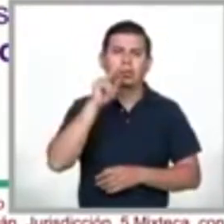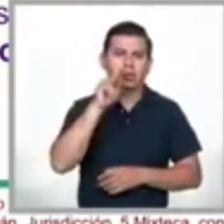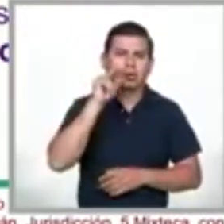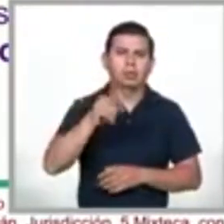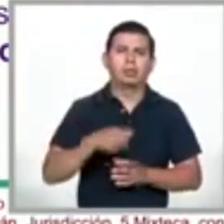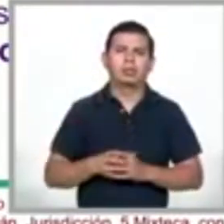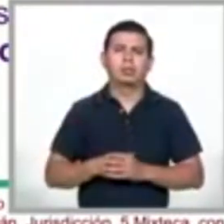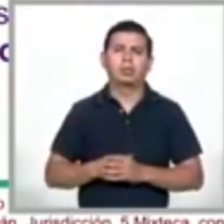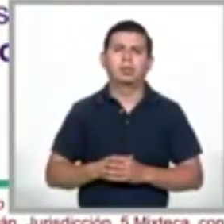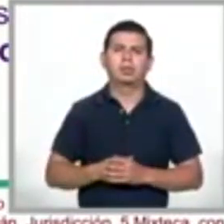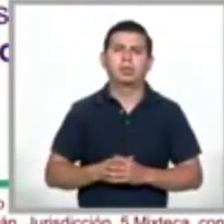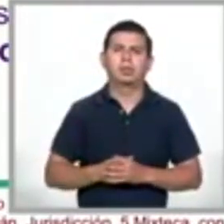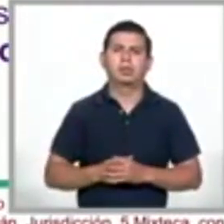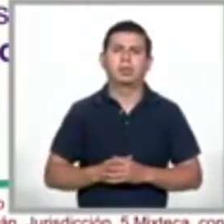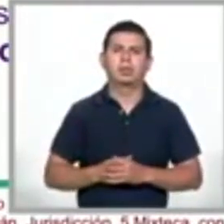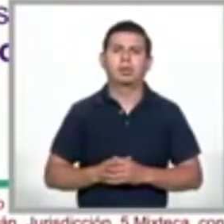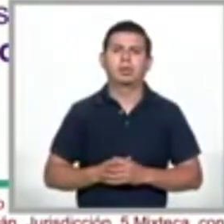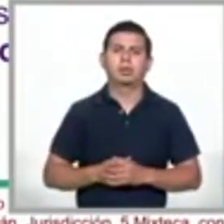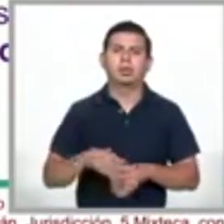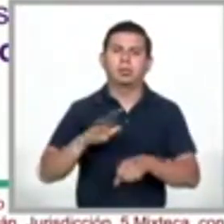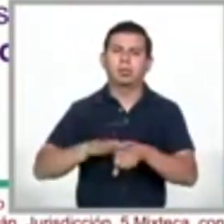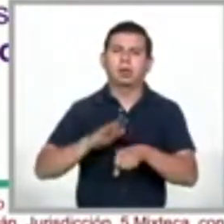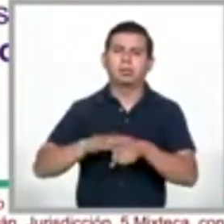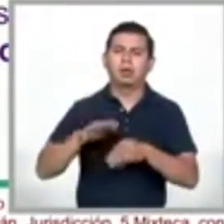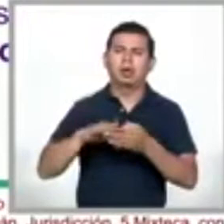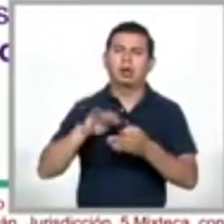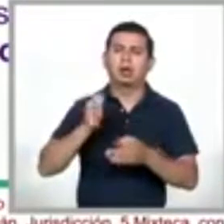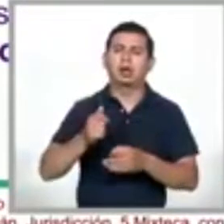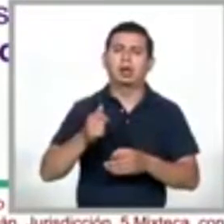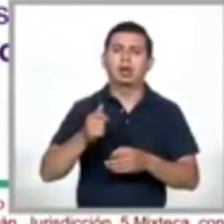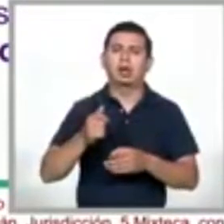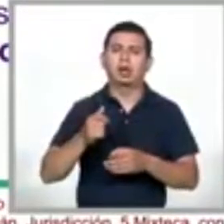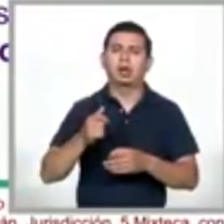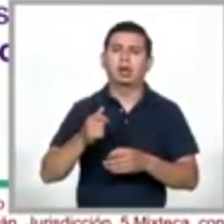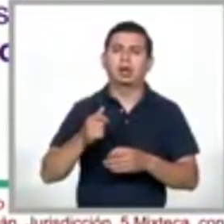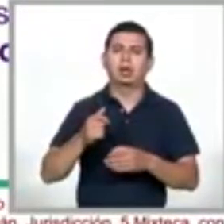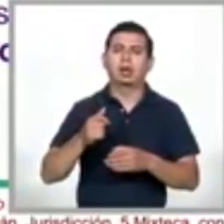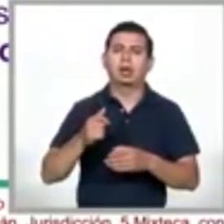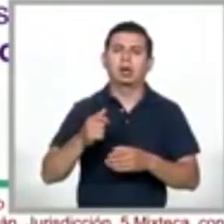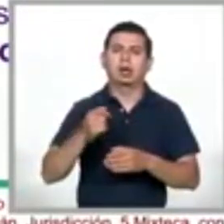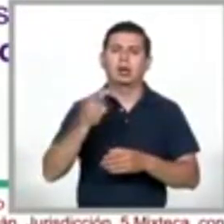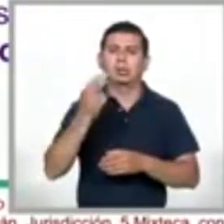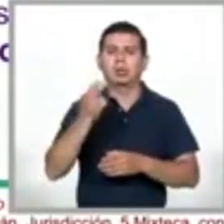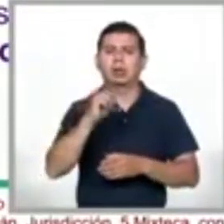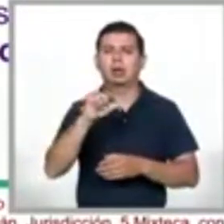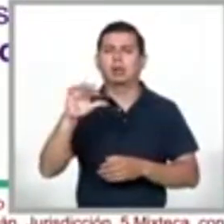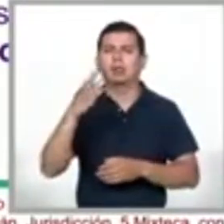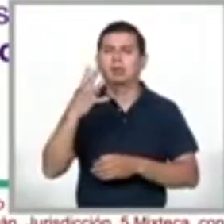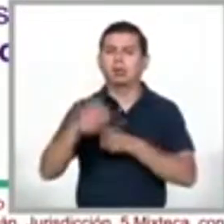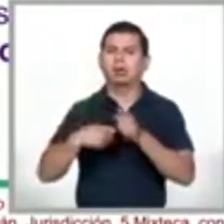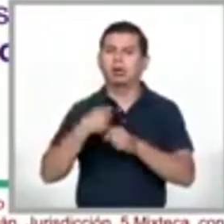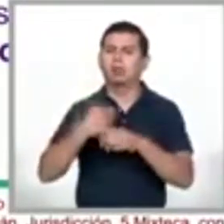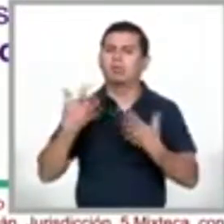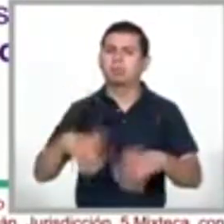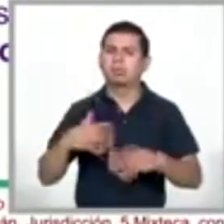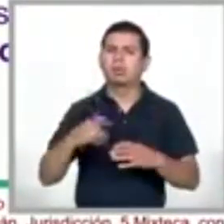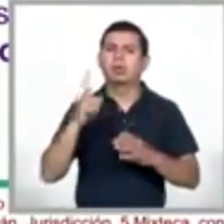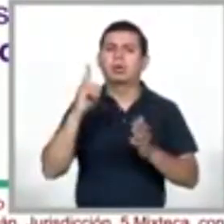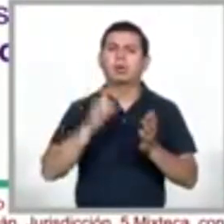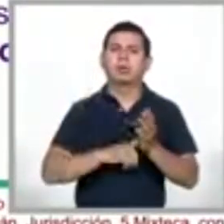que estos se presentan en mayor frecuencia en el grupo etario de 25 a 44 años, con un total